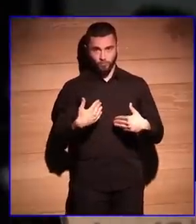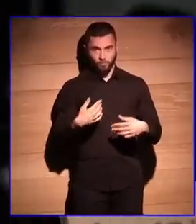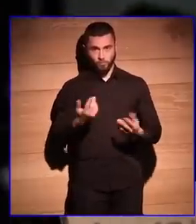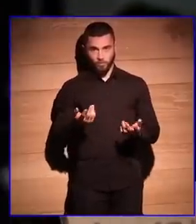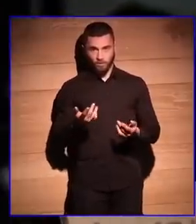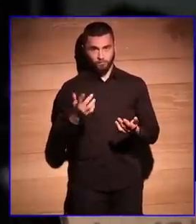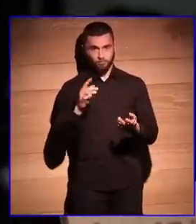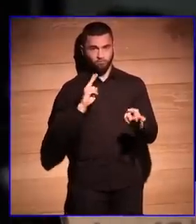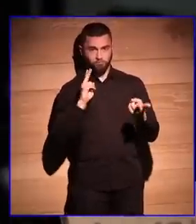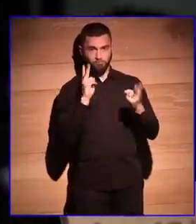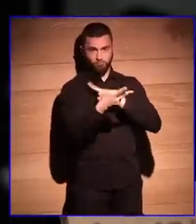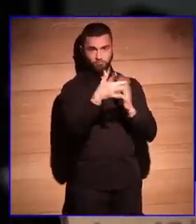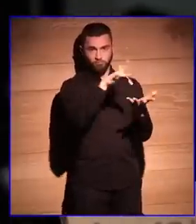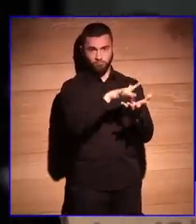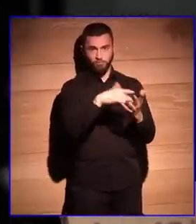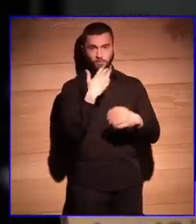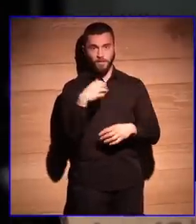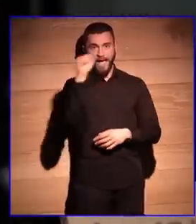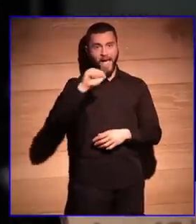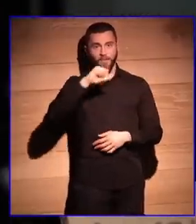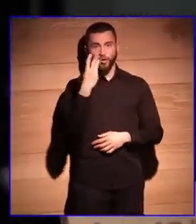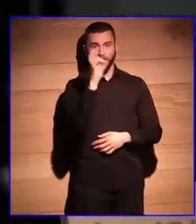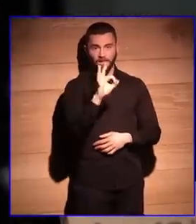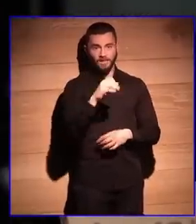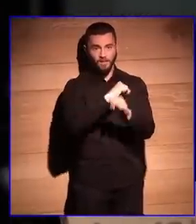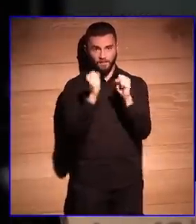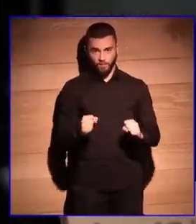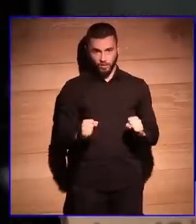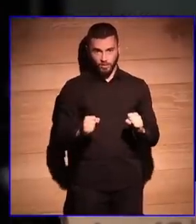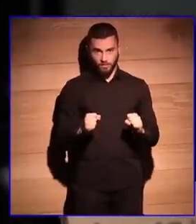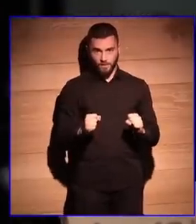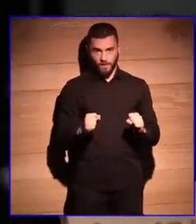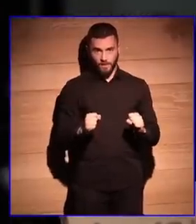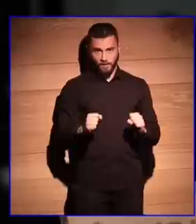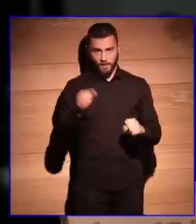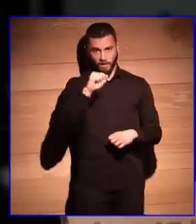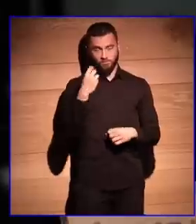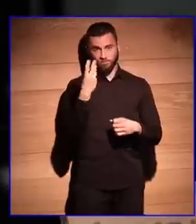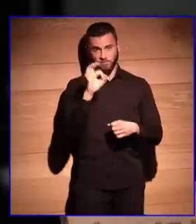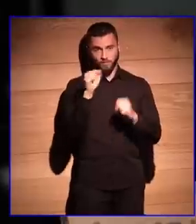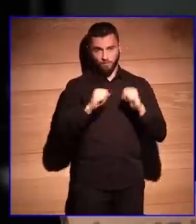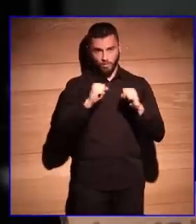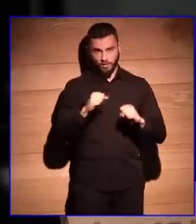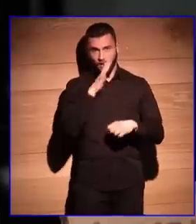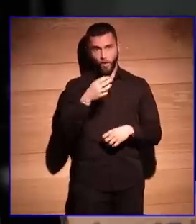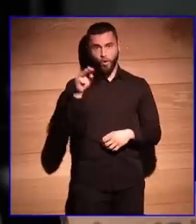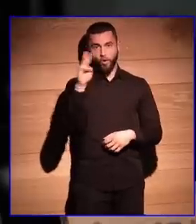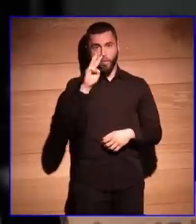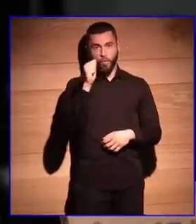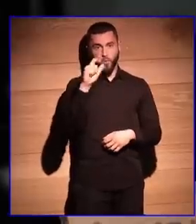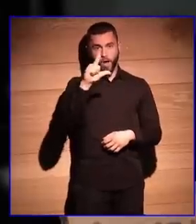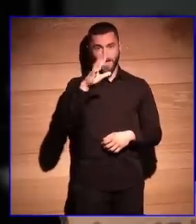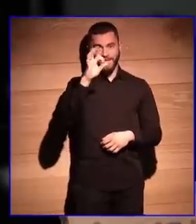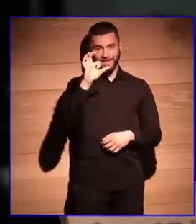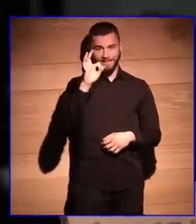a su momento. En los años 30 no sería posible presentar eso de ese modo. De Wall Street, perdón. Claro, Gordon Gekko de Wall Street. Y no generaría atractivo.